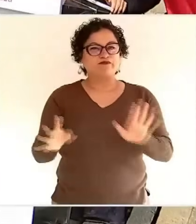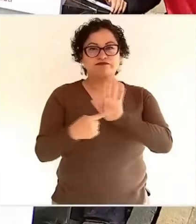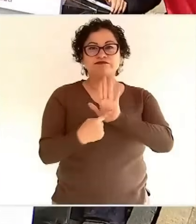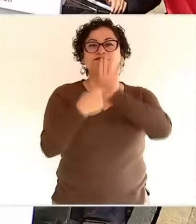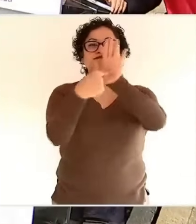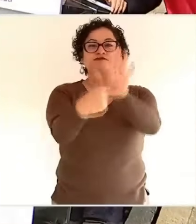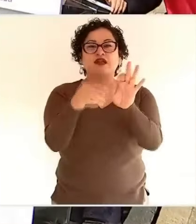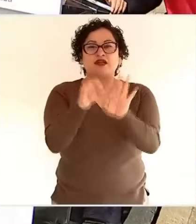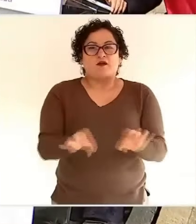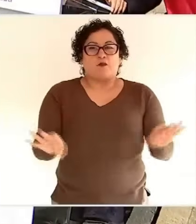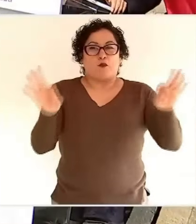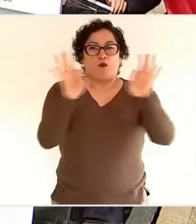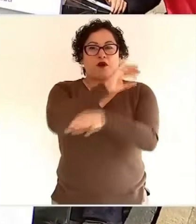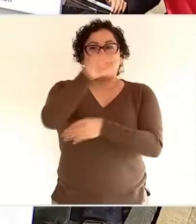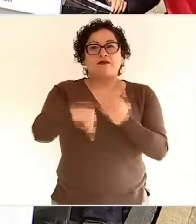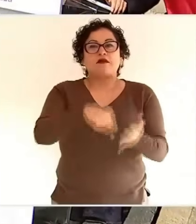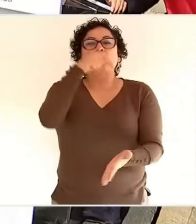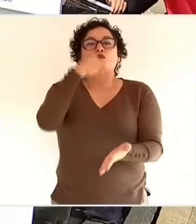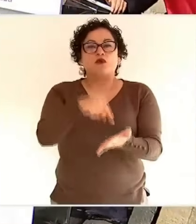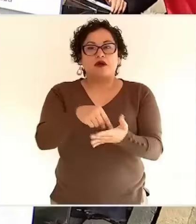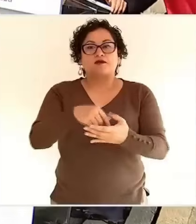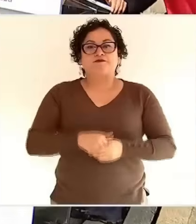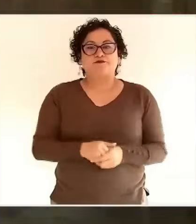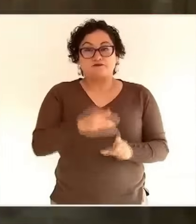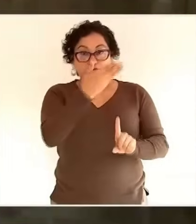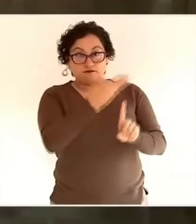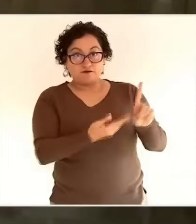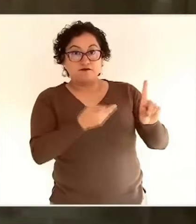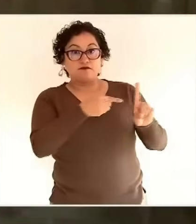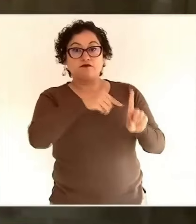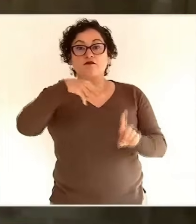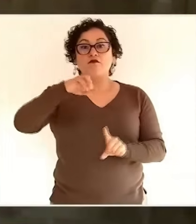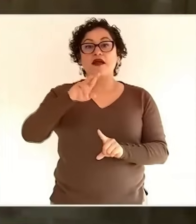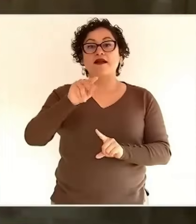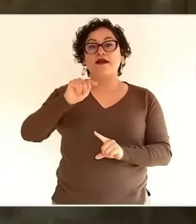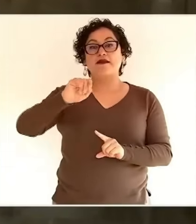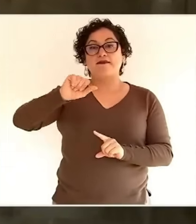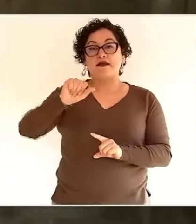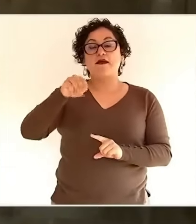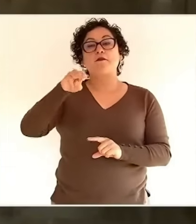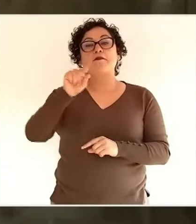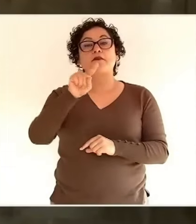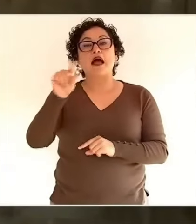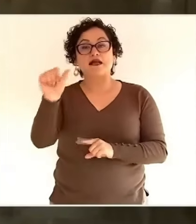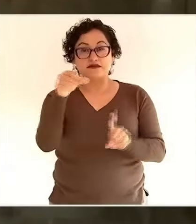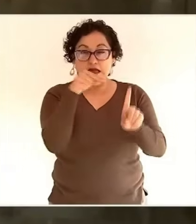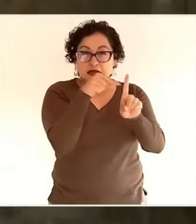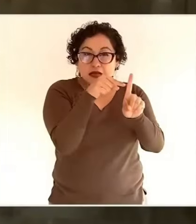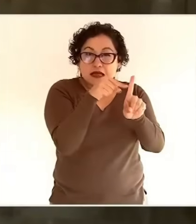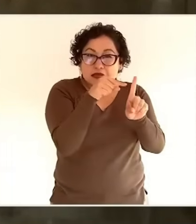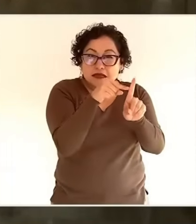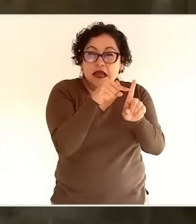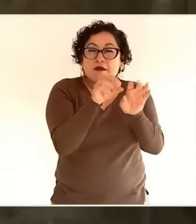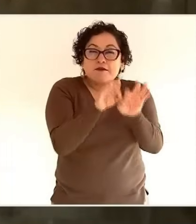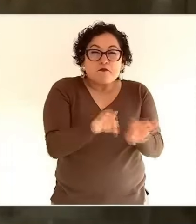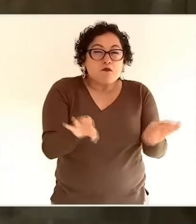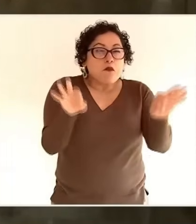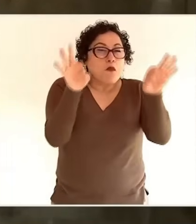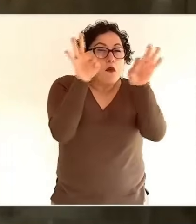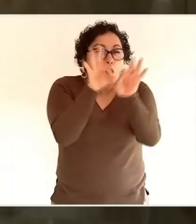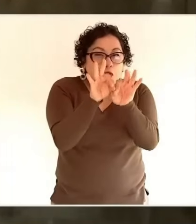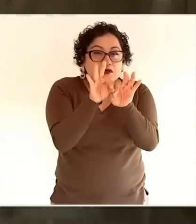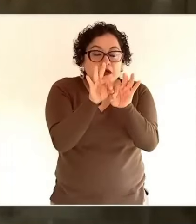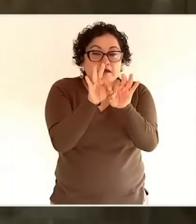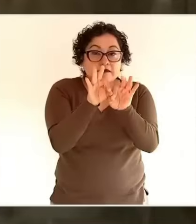ha pertenecido. Margarita Maza fue mucho más que una figura acompañante del